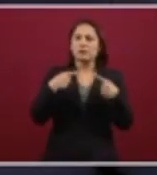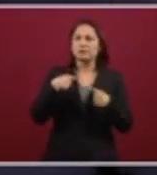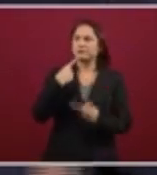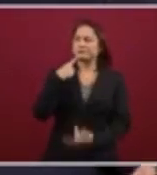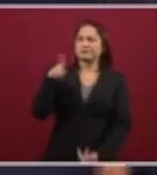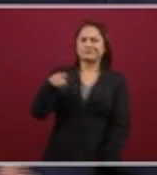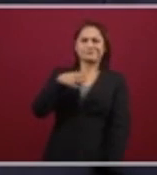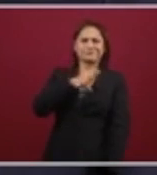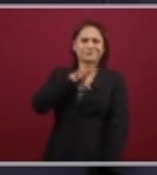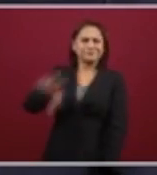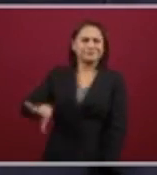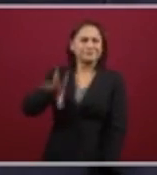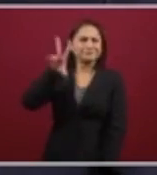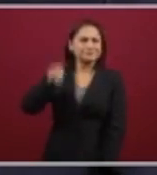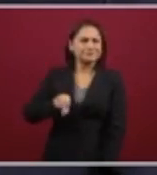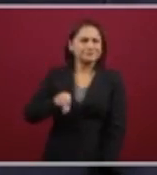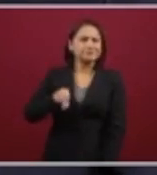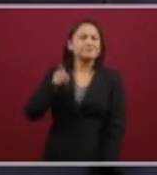la corrupción.